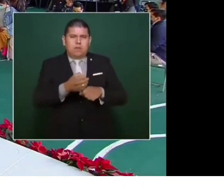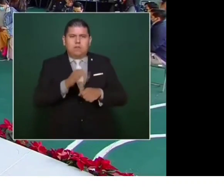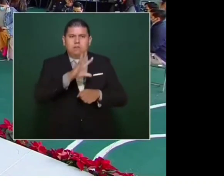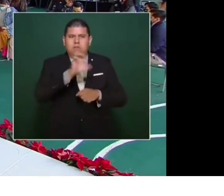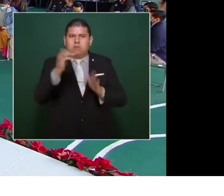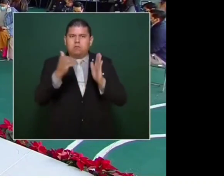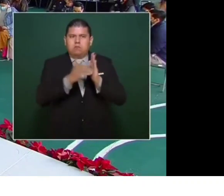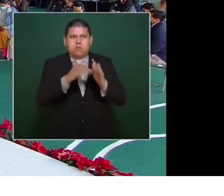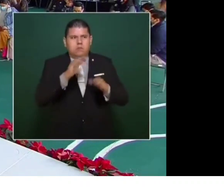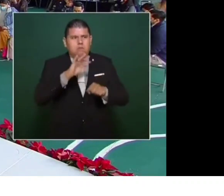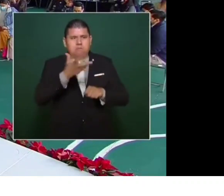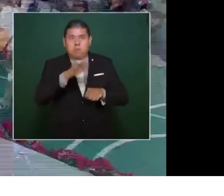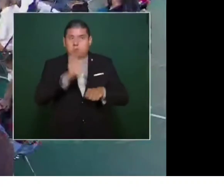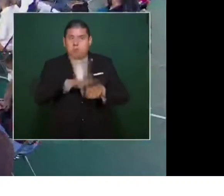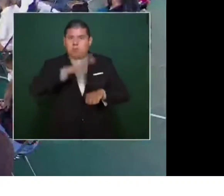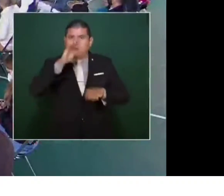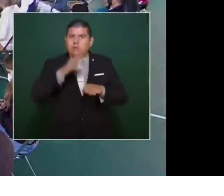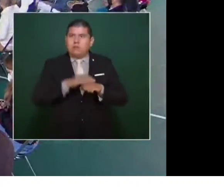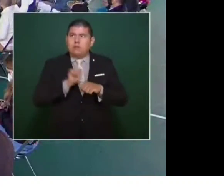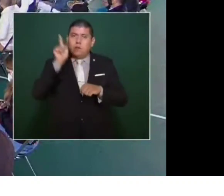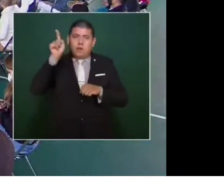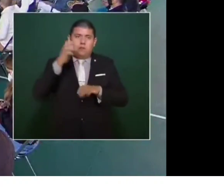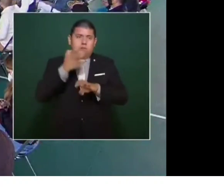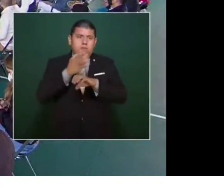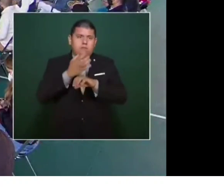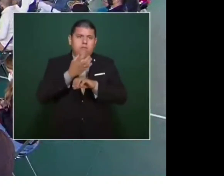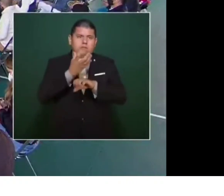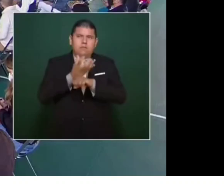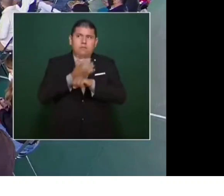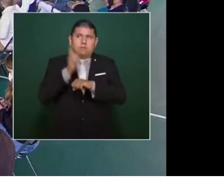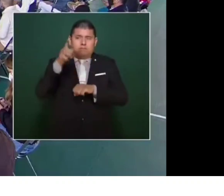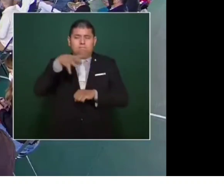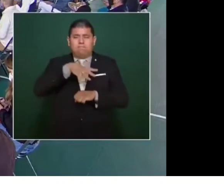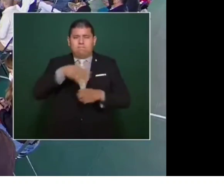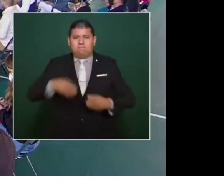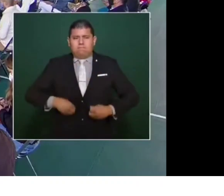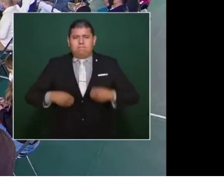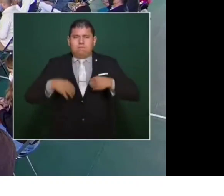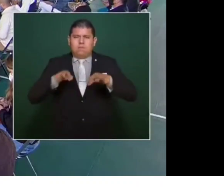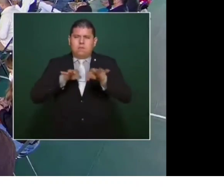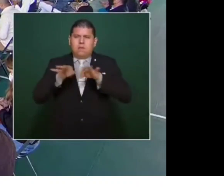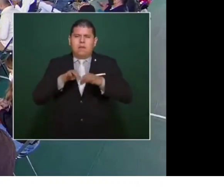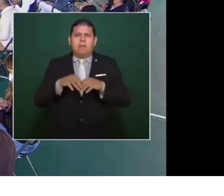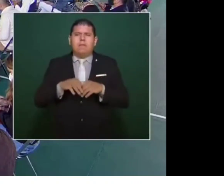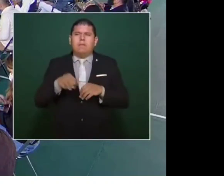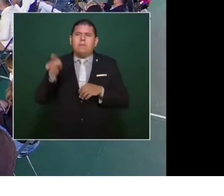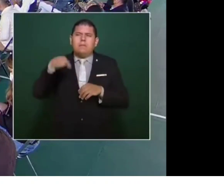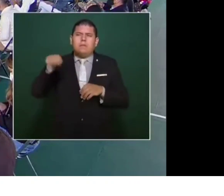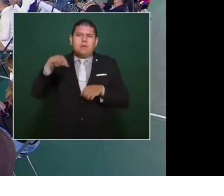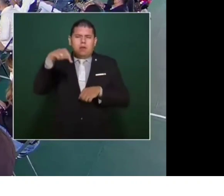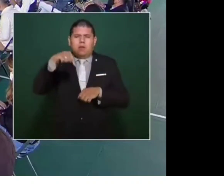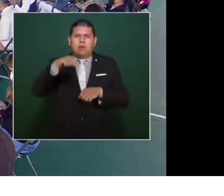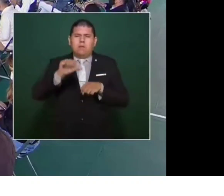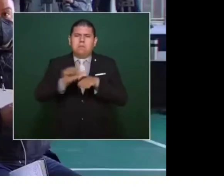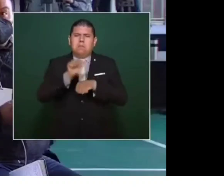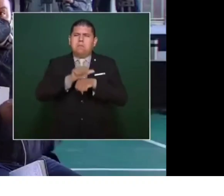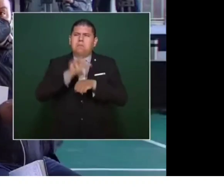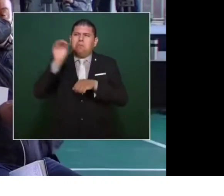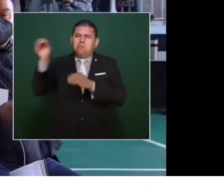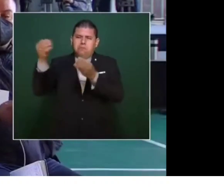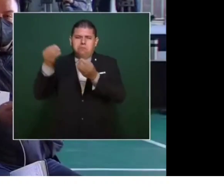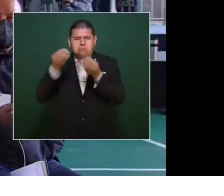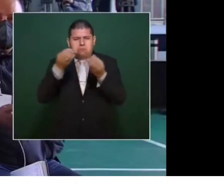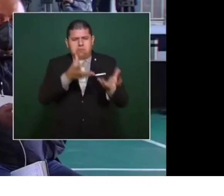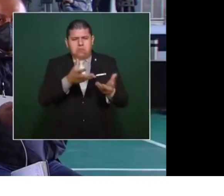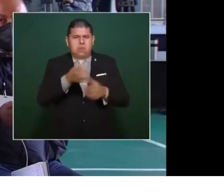500,000 de paisanos allá en Nayaritas viviendo en los Estados Unidos, y muchos de ellos pues se han venido a traer aquí carritos a sus familias